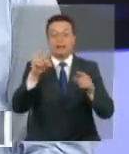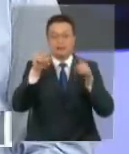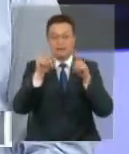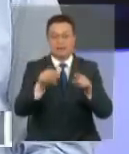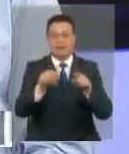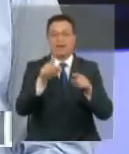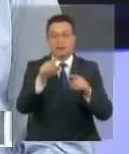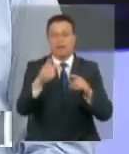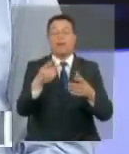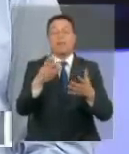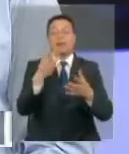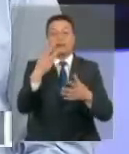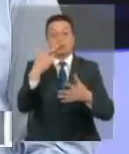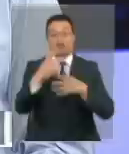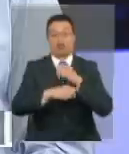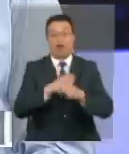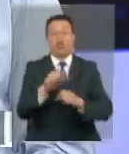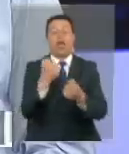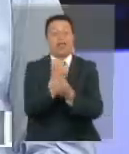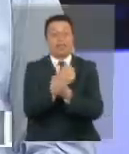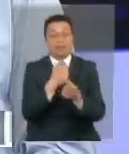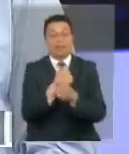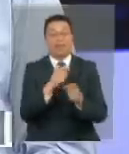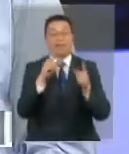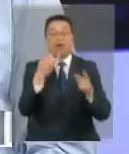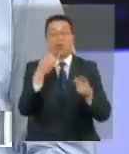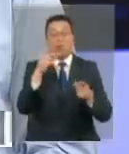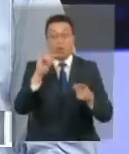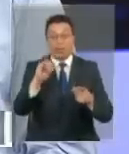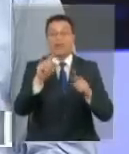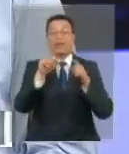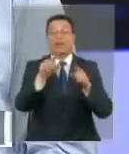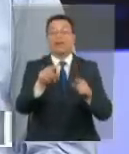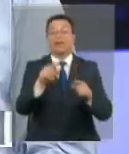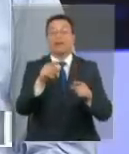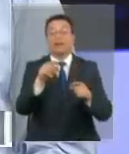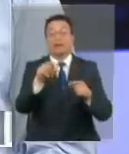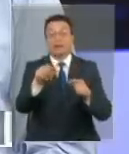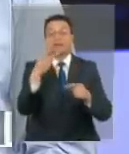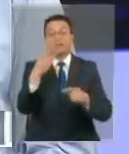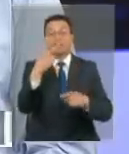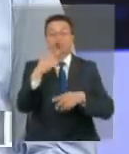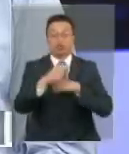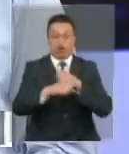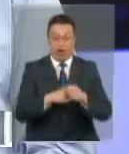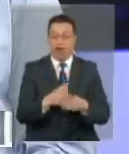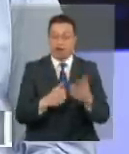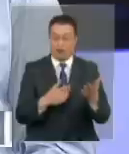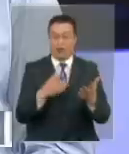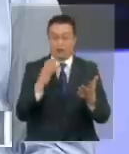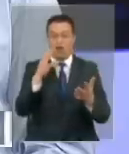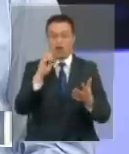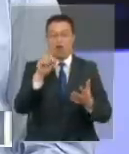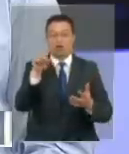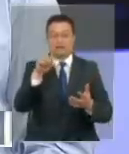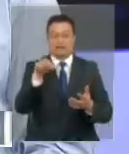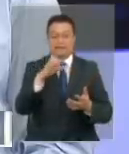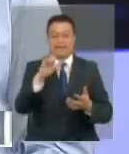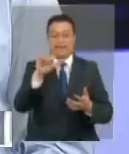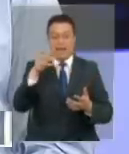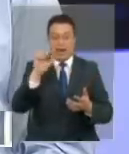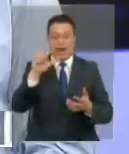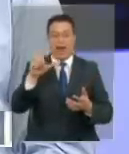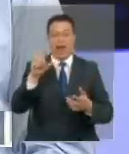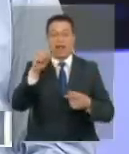es de actividad independiente, administrador público, 38 años, fue también concejal de la comuna